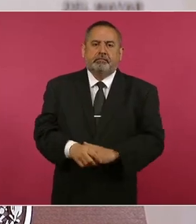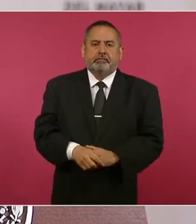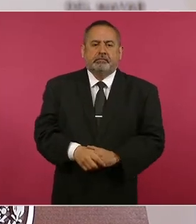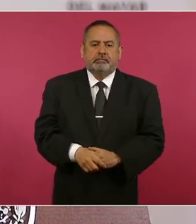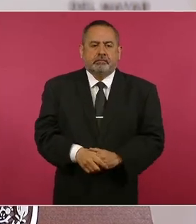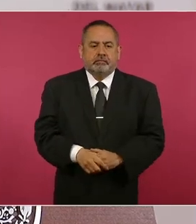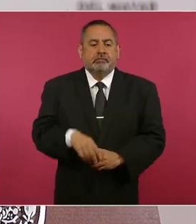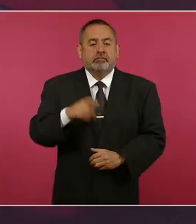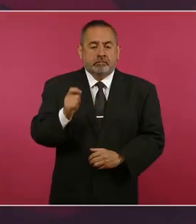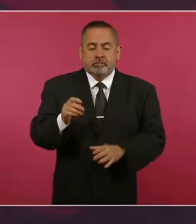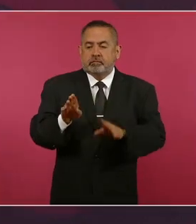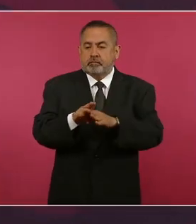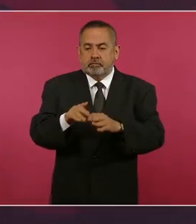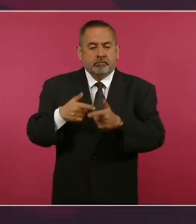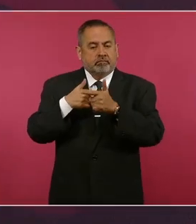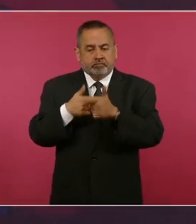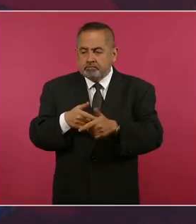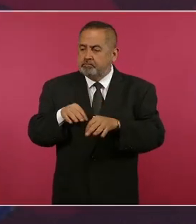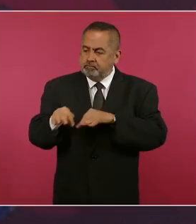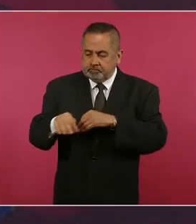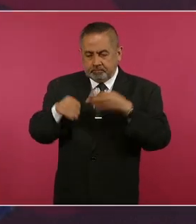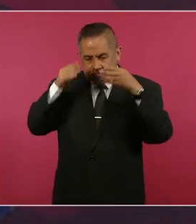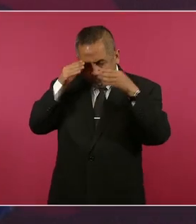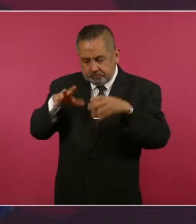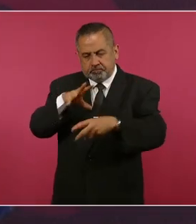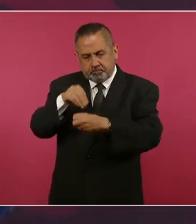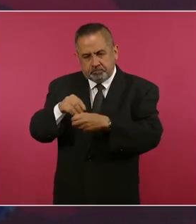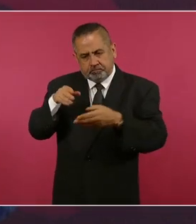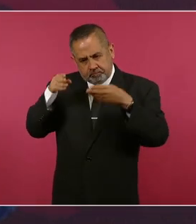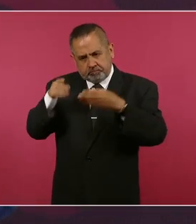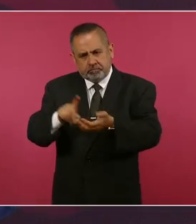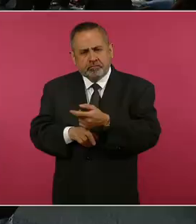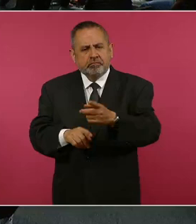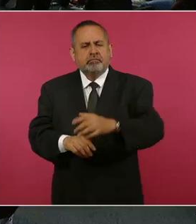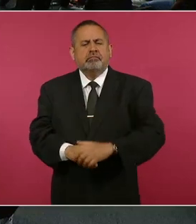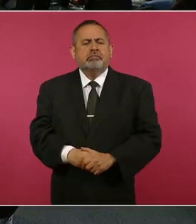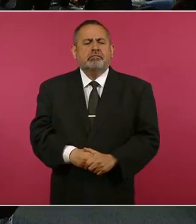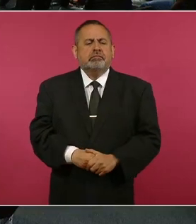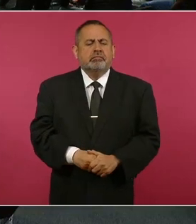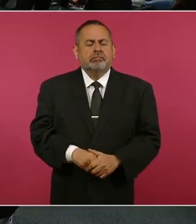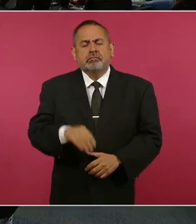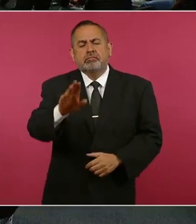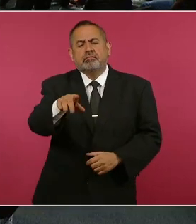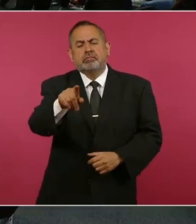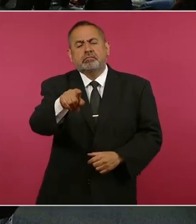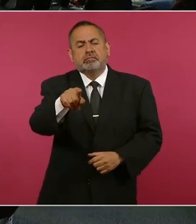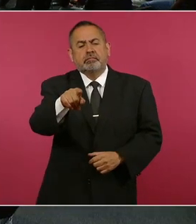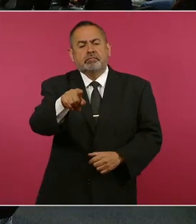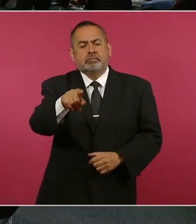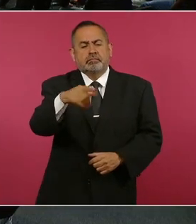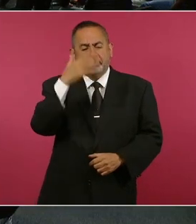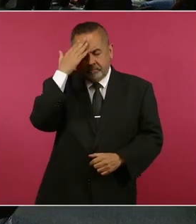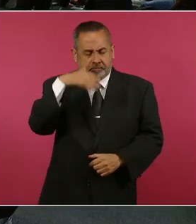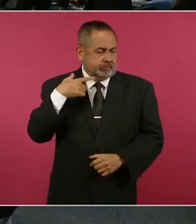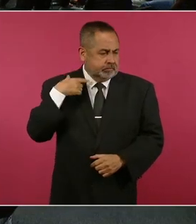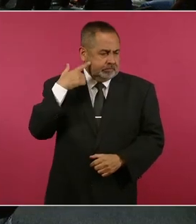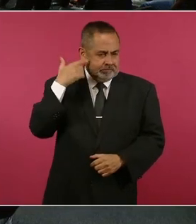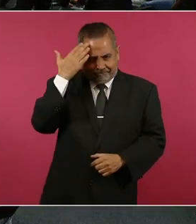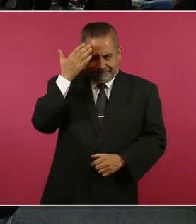Y vamos a seguir trabajando en ese sentido. Por cierto, sé de Telemundo